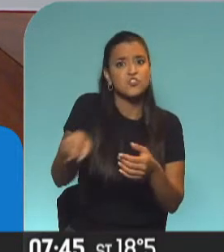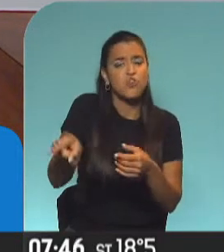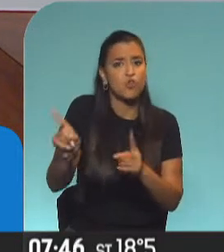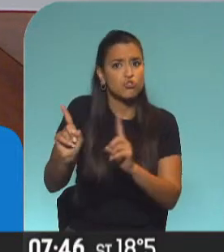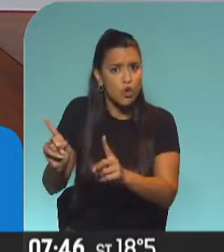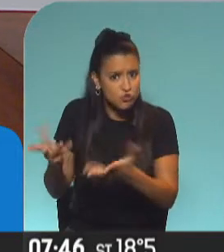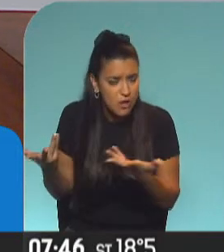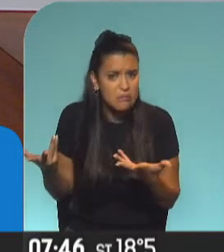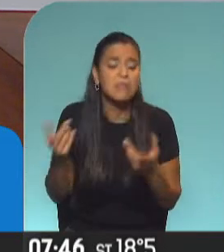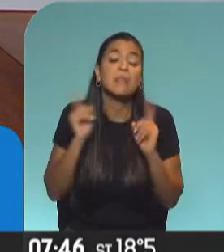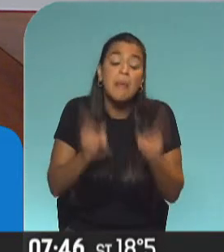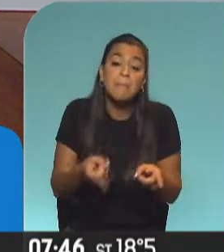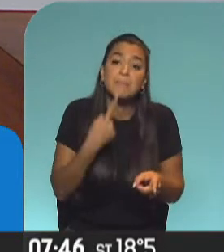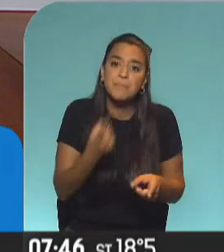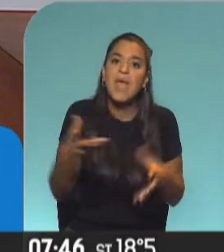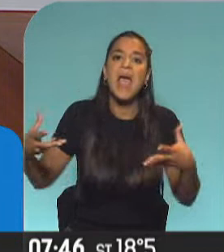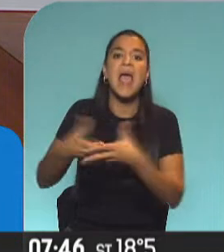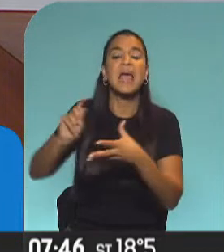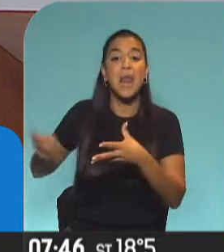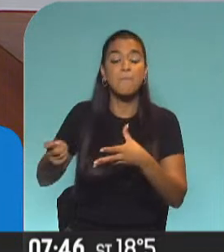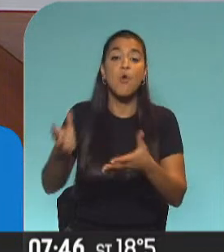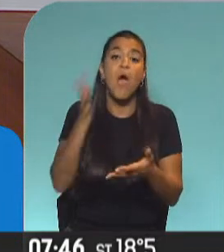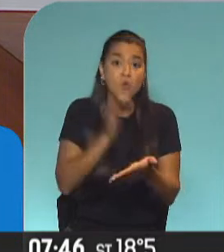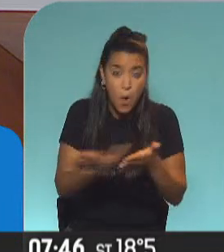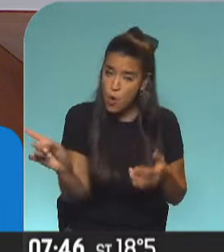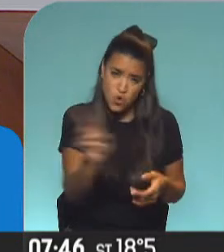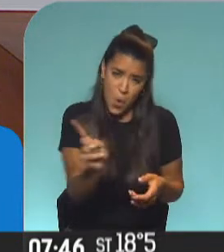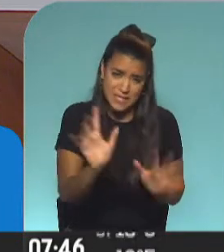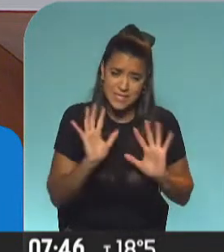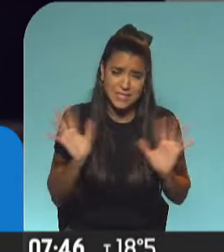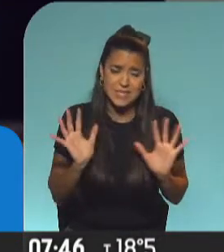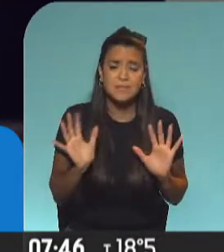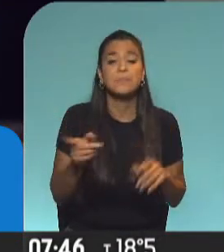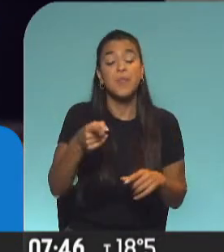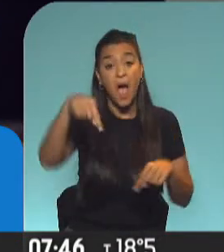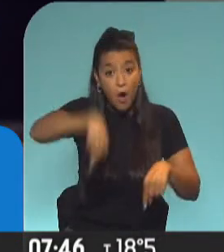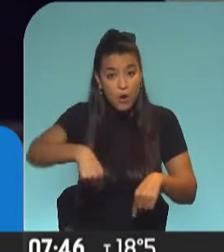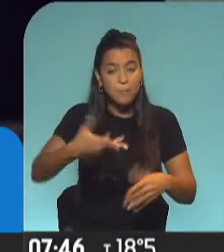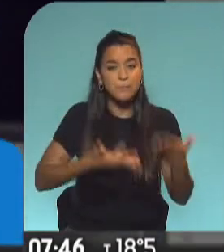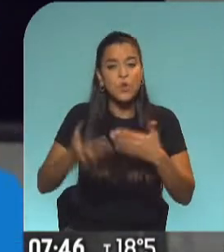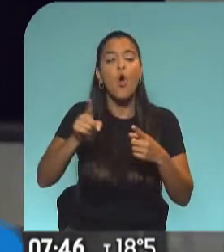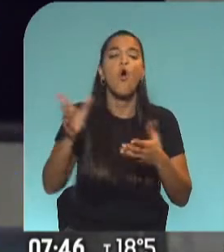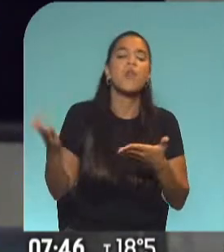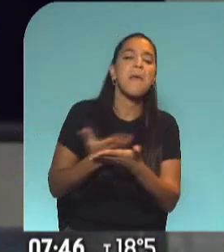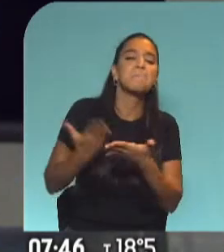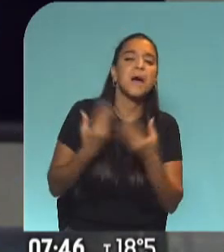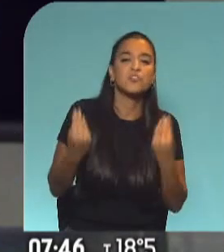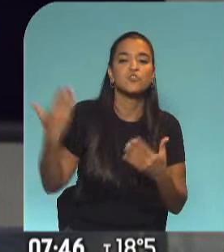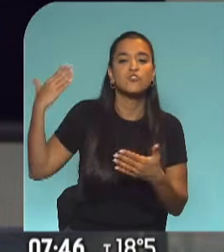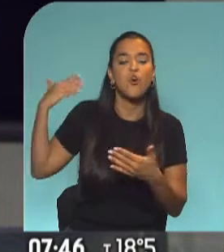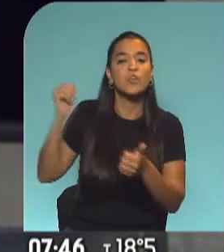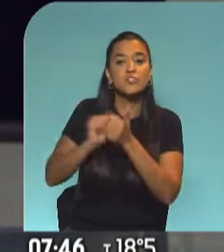docentes y en particular, como decíamos, hacia los gremios. No es novedad, claramente no es novedad. Y vamos a compartir o vamos a repasar algo de la